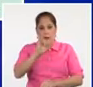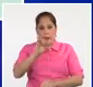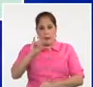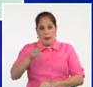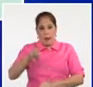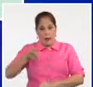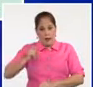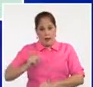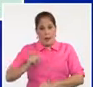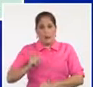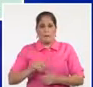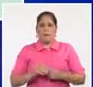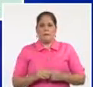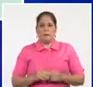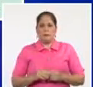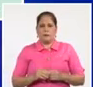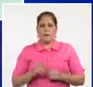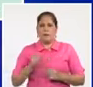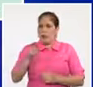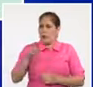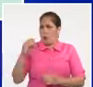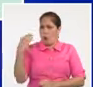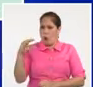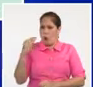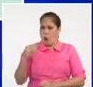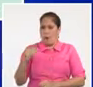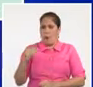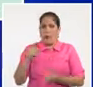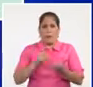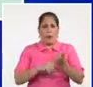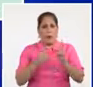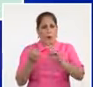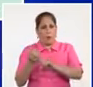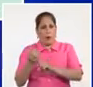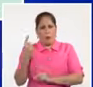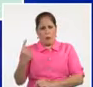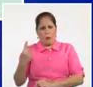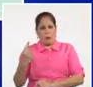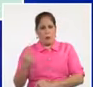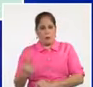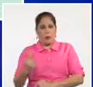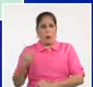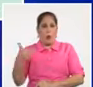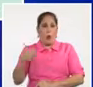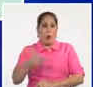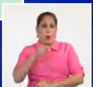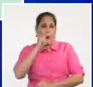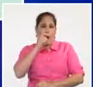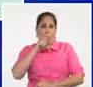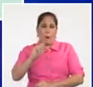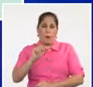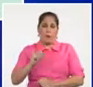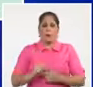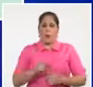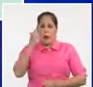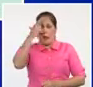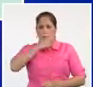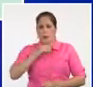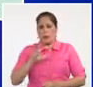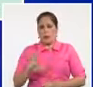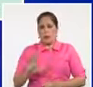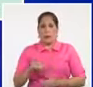más Jibacoa 14, Colombia y Puerto Padre 11 cada uno, Jobabo 8, Amancio 5 y Manatí